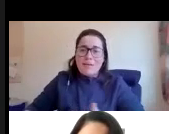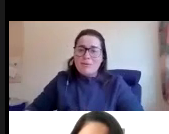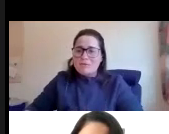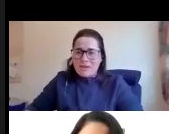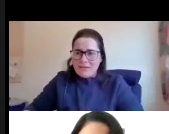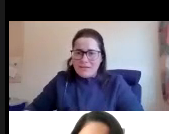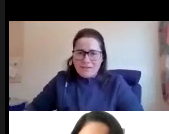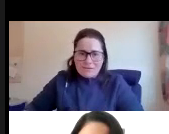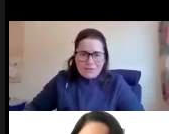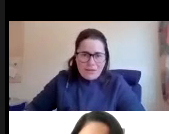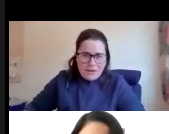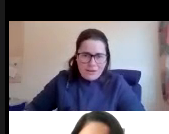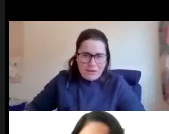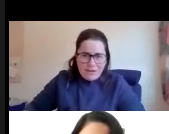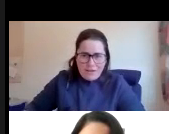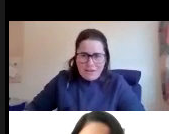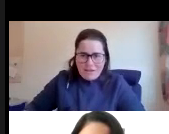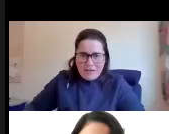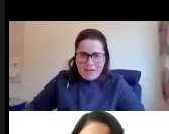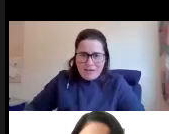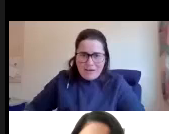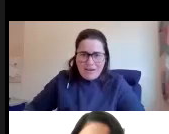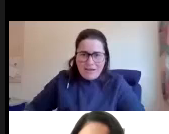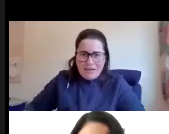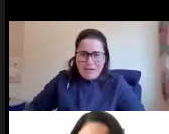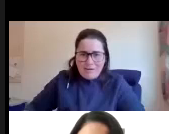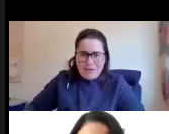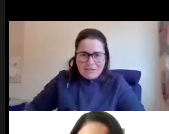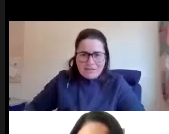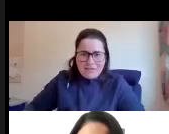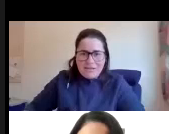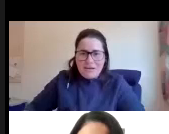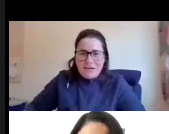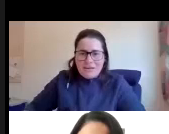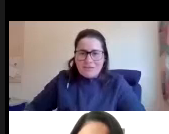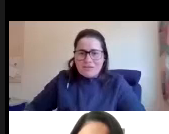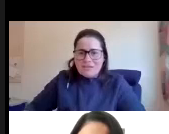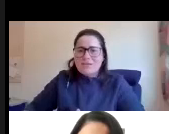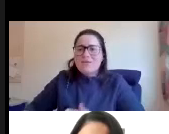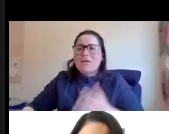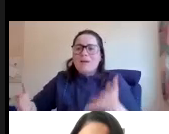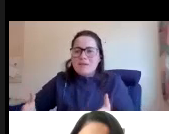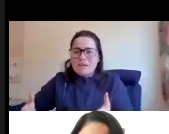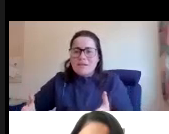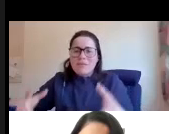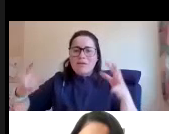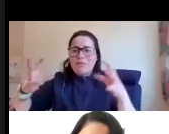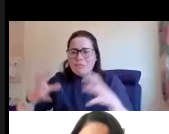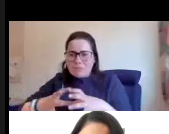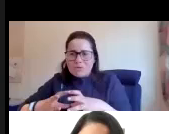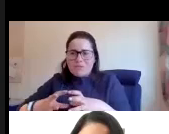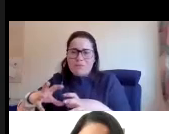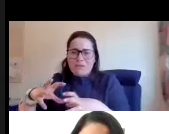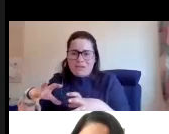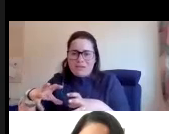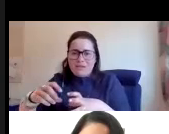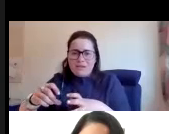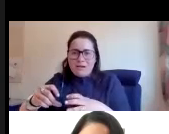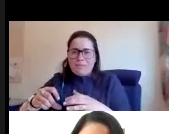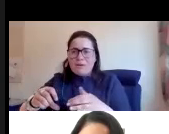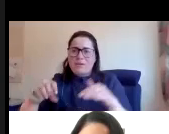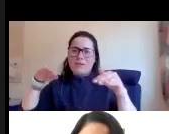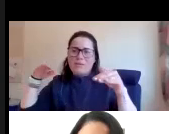es en la montaña, rodeado de área agrícola, ¿sí? Y entonces hacen una planta de tratamiento mucho más